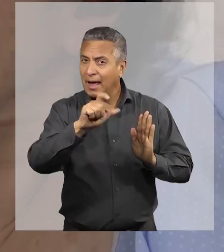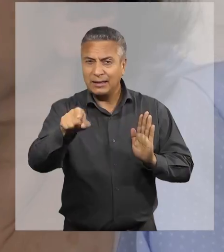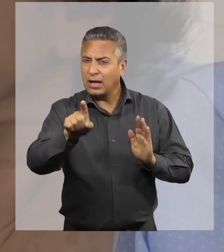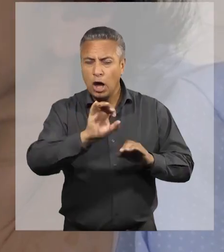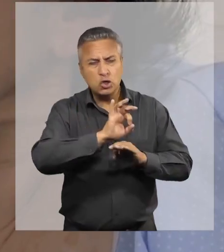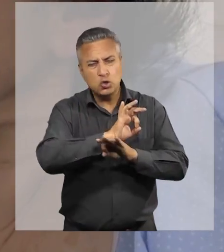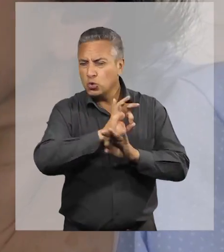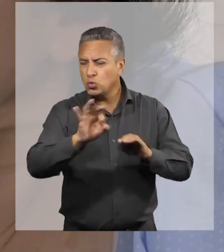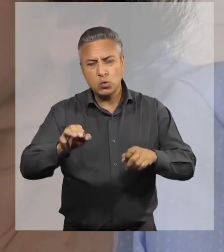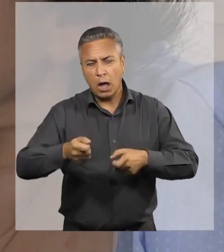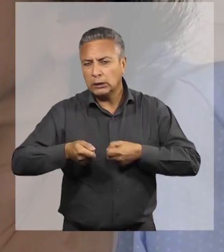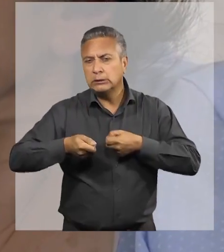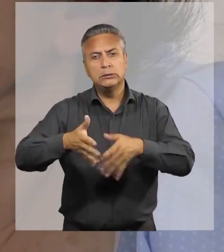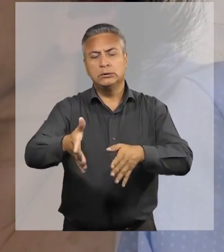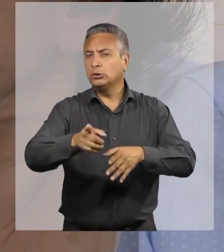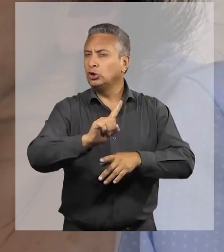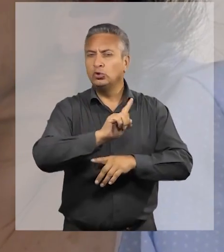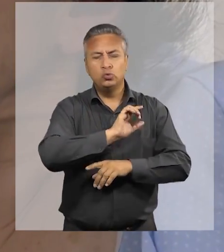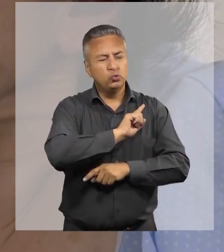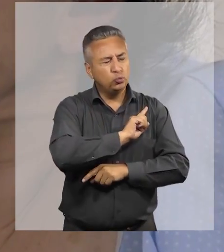Ella nunca te quiso entregar.